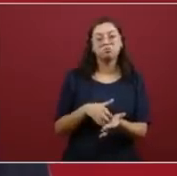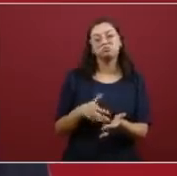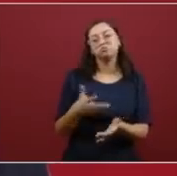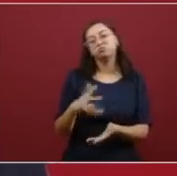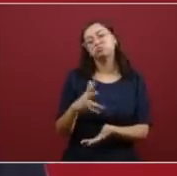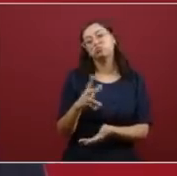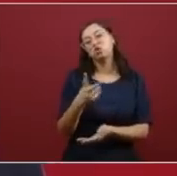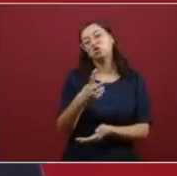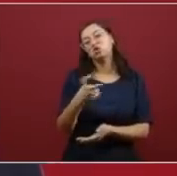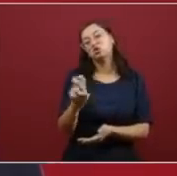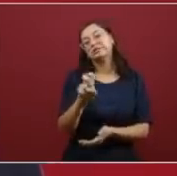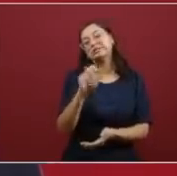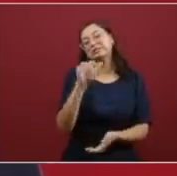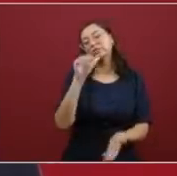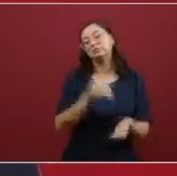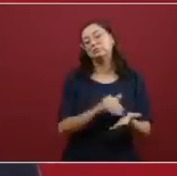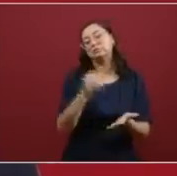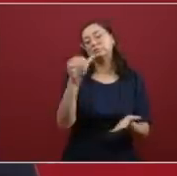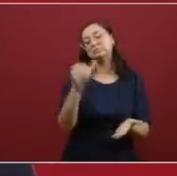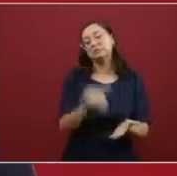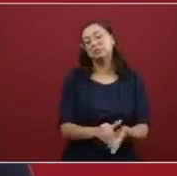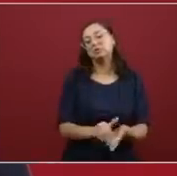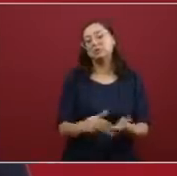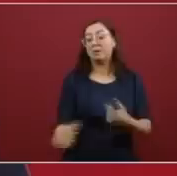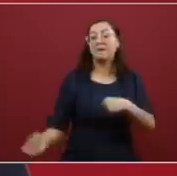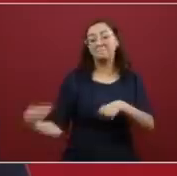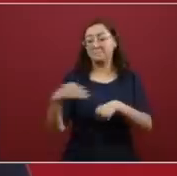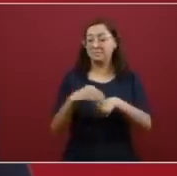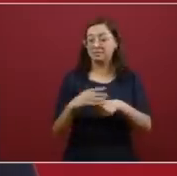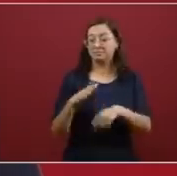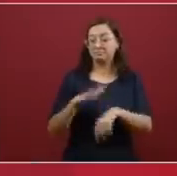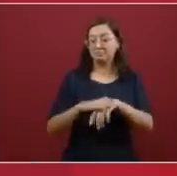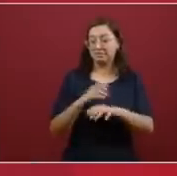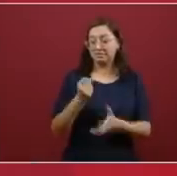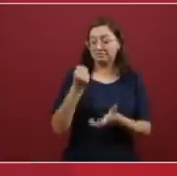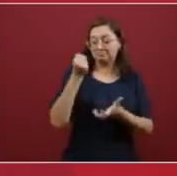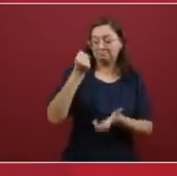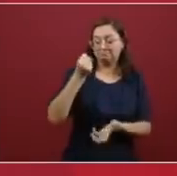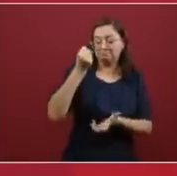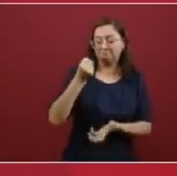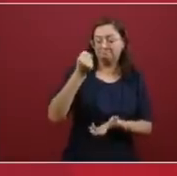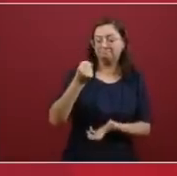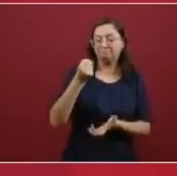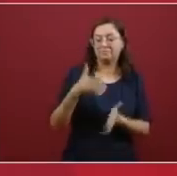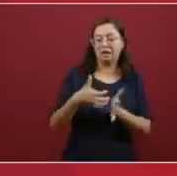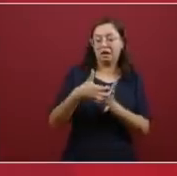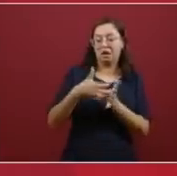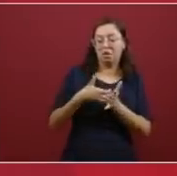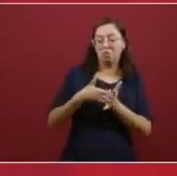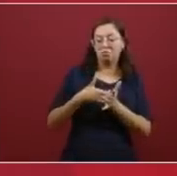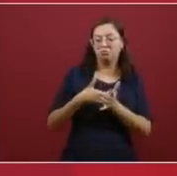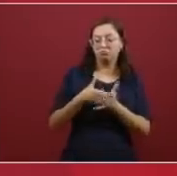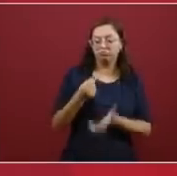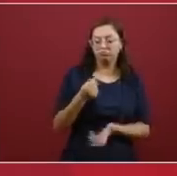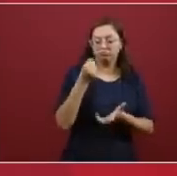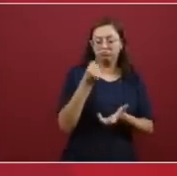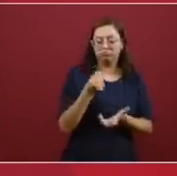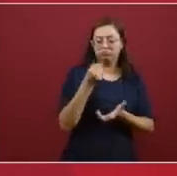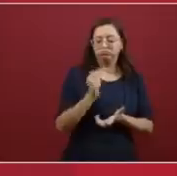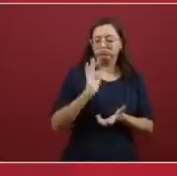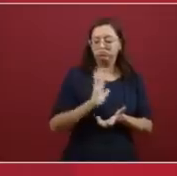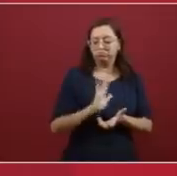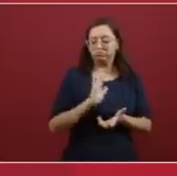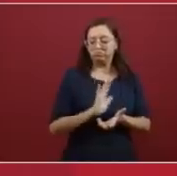alrededor de 200 mil millones adicionales, y es un fondo que queremos